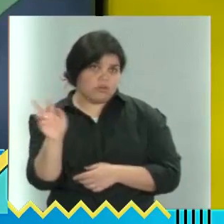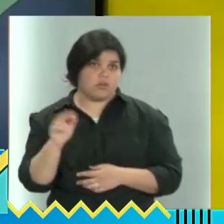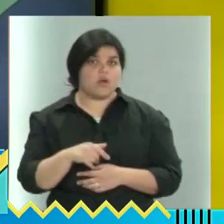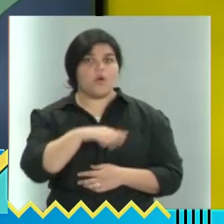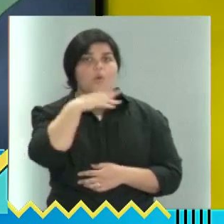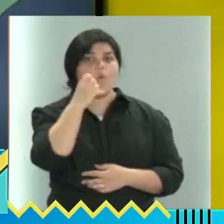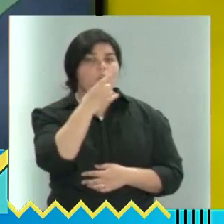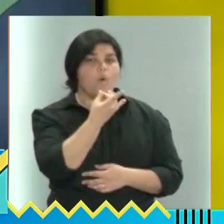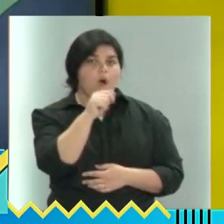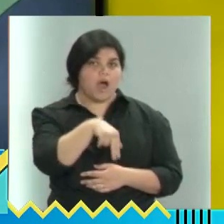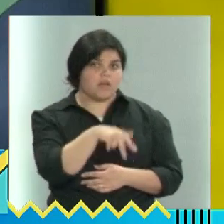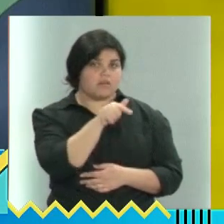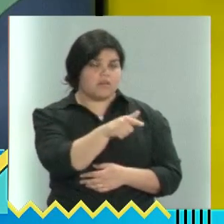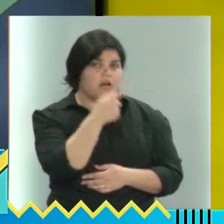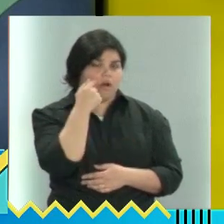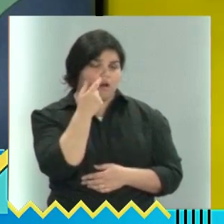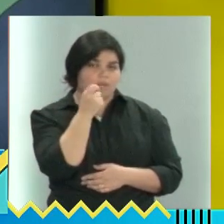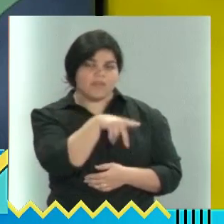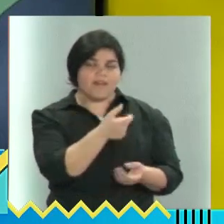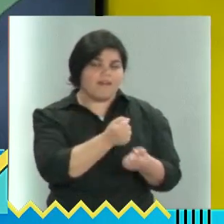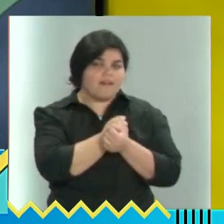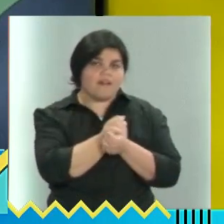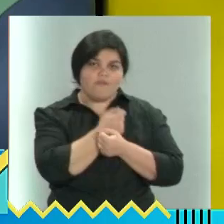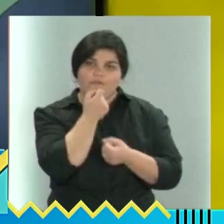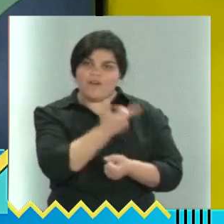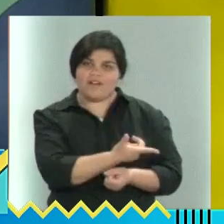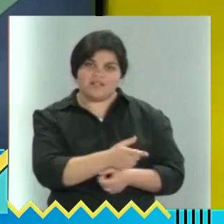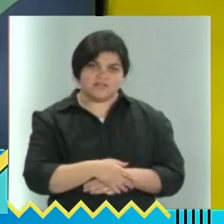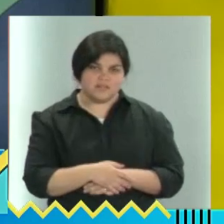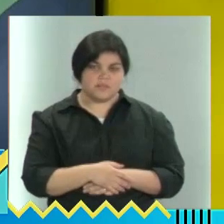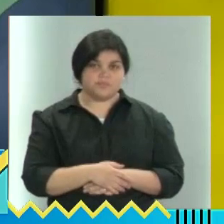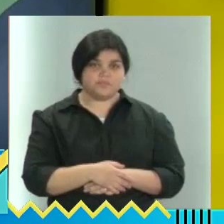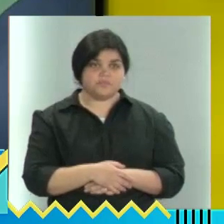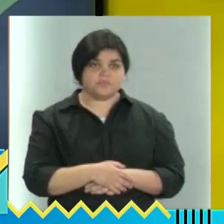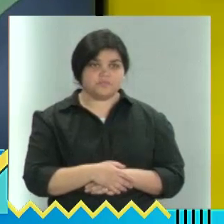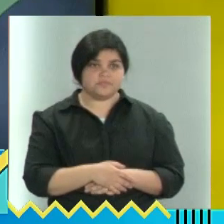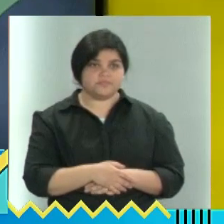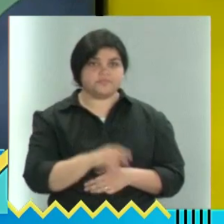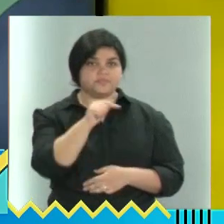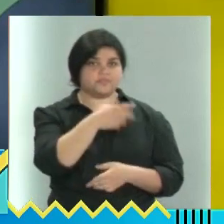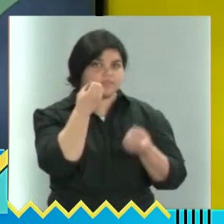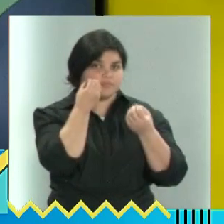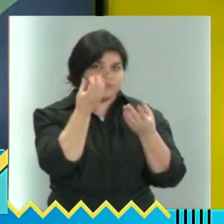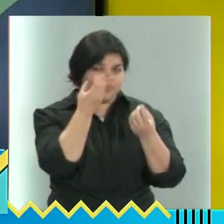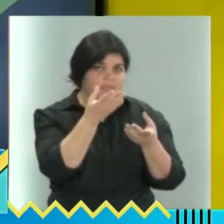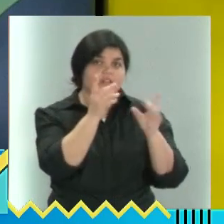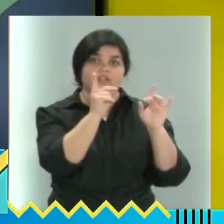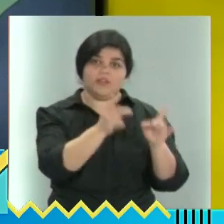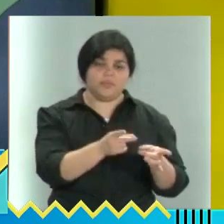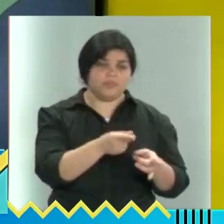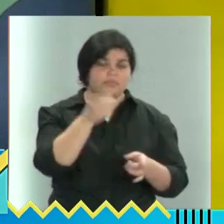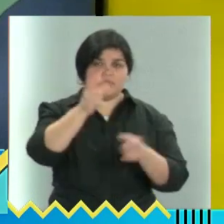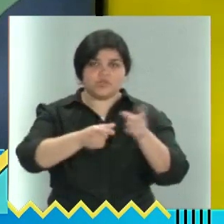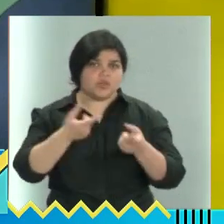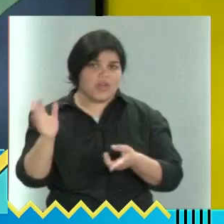sabés que es una persona muy querible. Ayer, la verdad que no solamente él se emocionó, sino todos los que estábamos